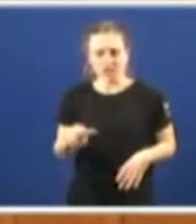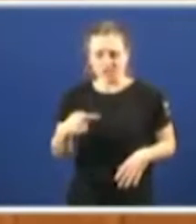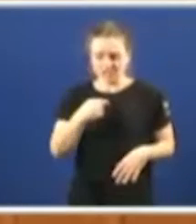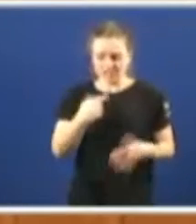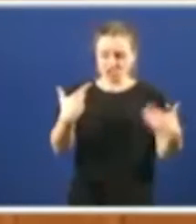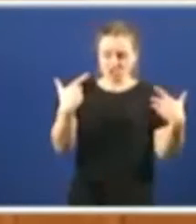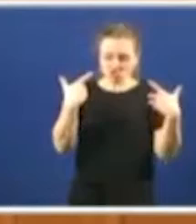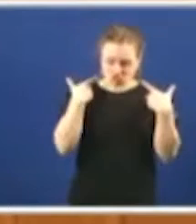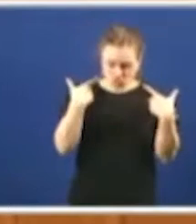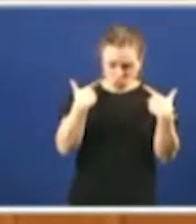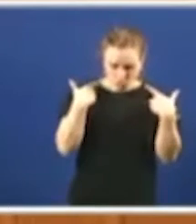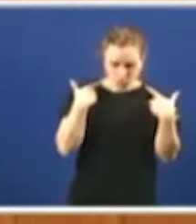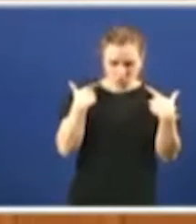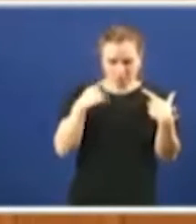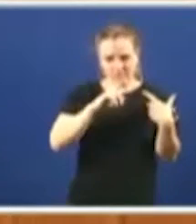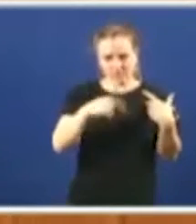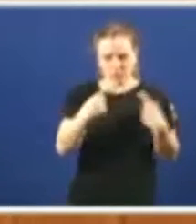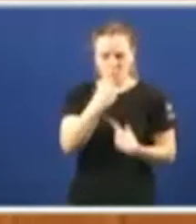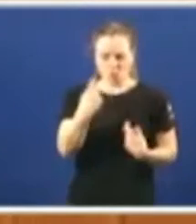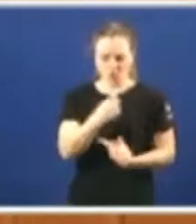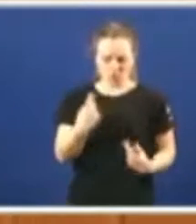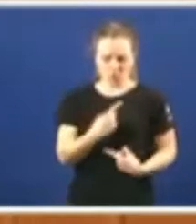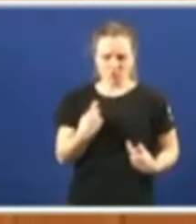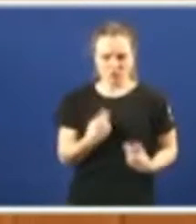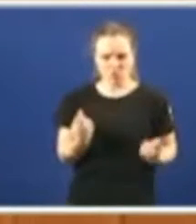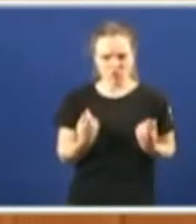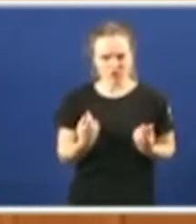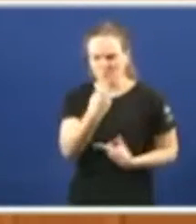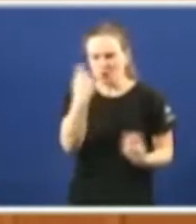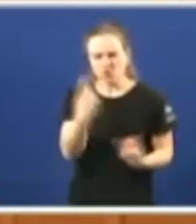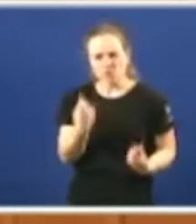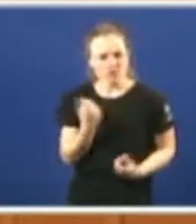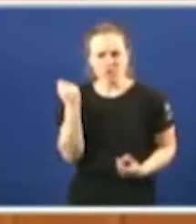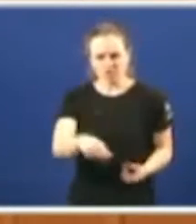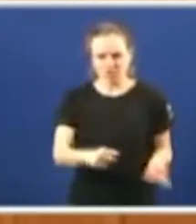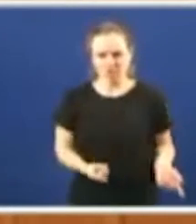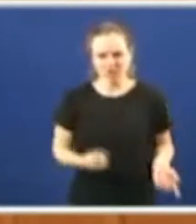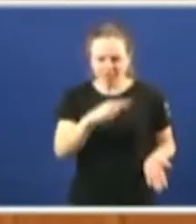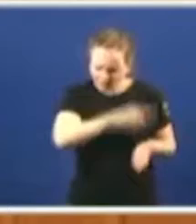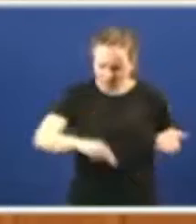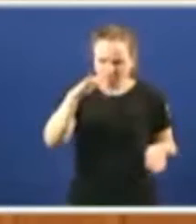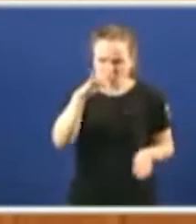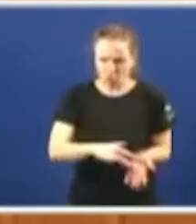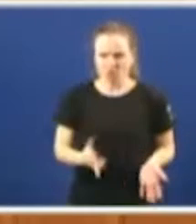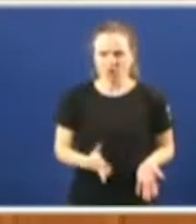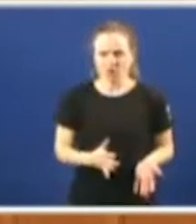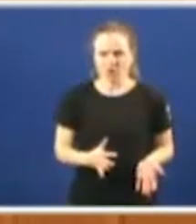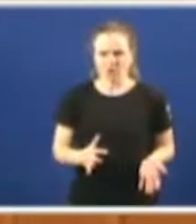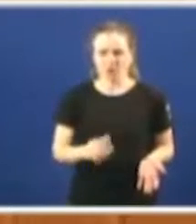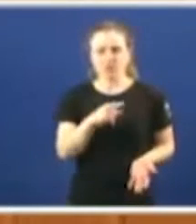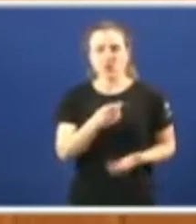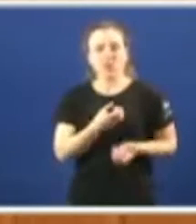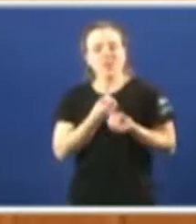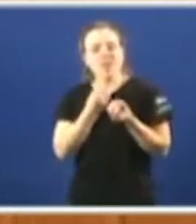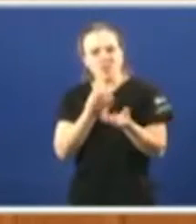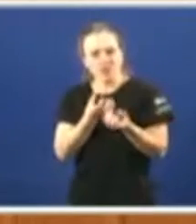en moitas ocasións temos que pasar unha serie de preguntas totalmente innecesarias. E isto pasa tamén en Galicia, e eu tamén, ademais dos datos, que por